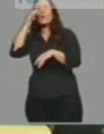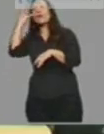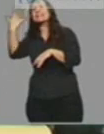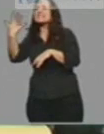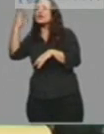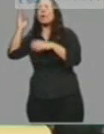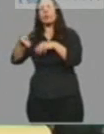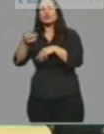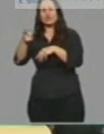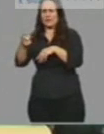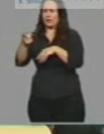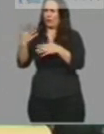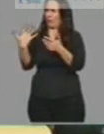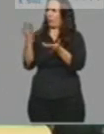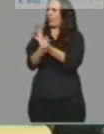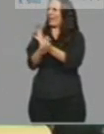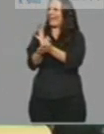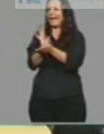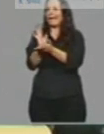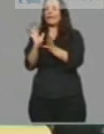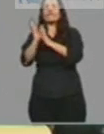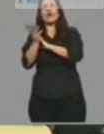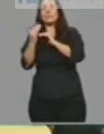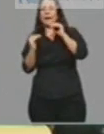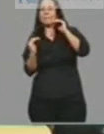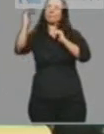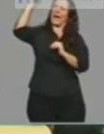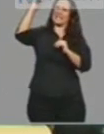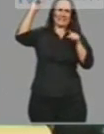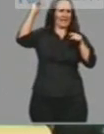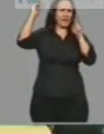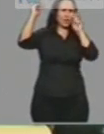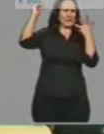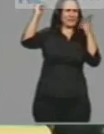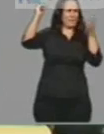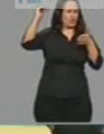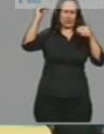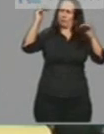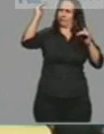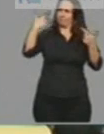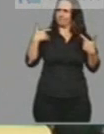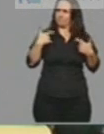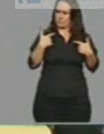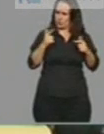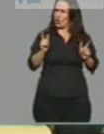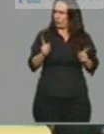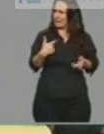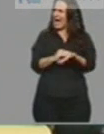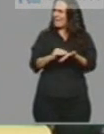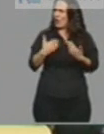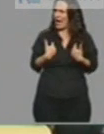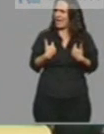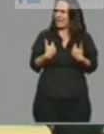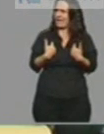0,45% se puede imponer sobre la voluntad de un 93%. Soy abogada al mismo tiempo y sé que